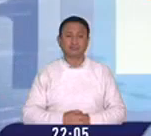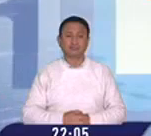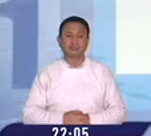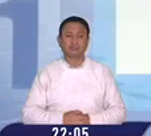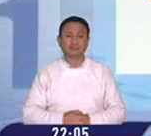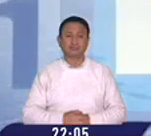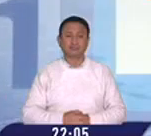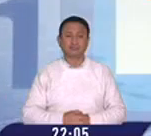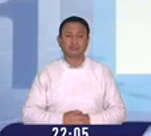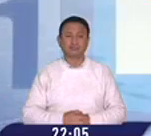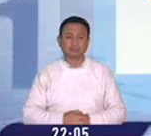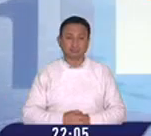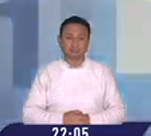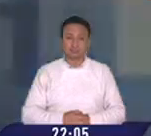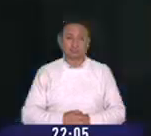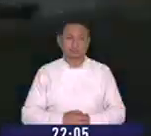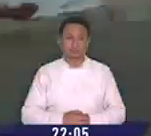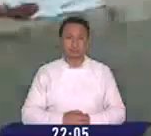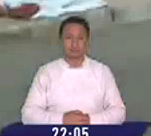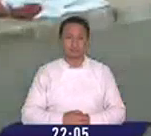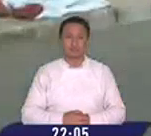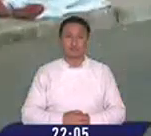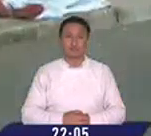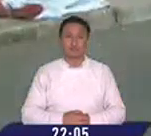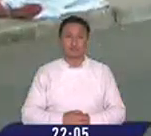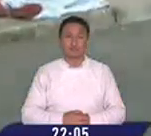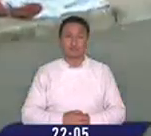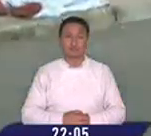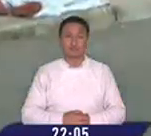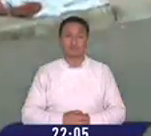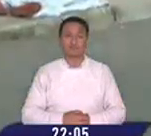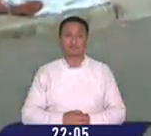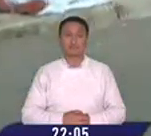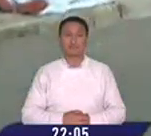de 7 crímenes al día, informó Jorge Salazar.